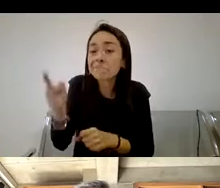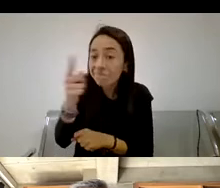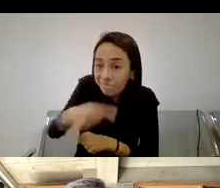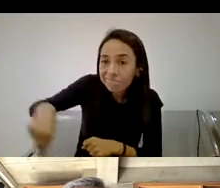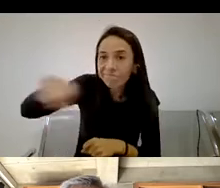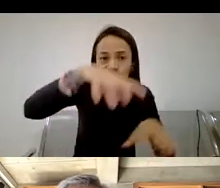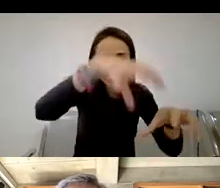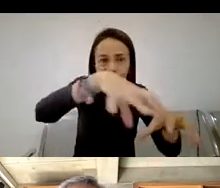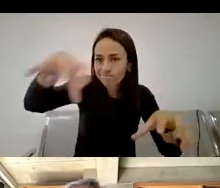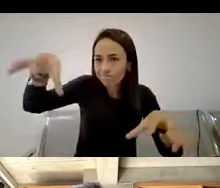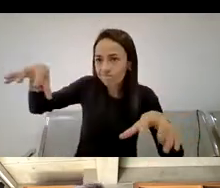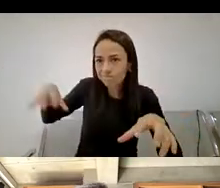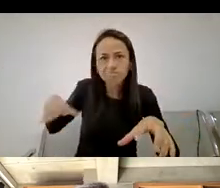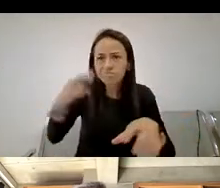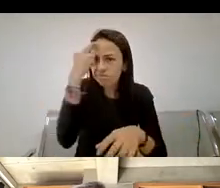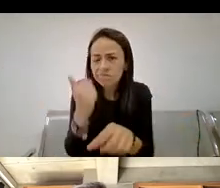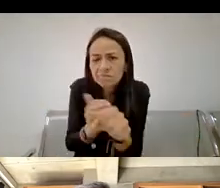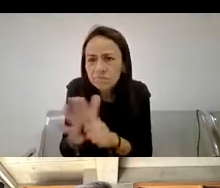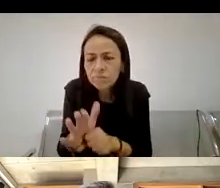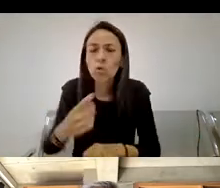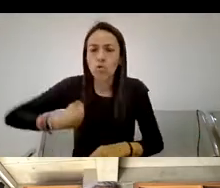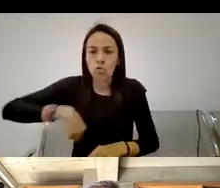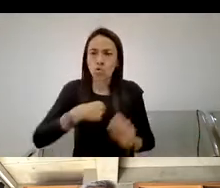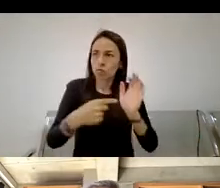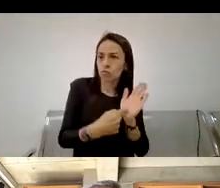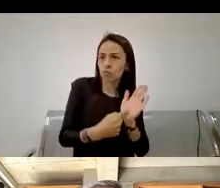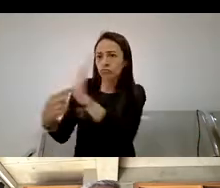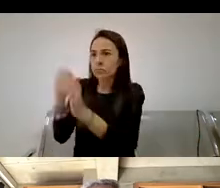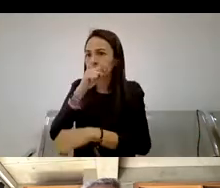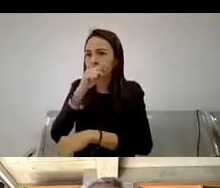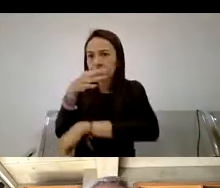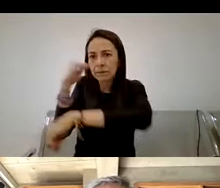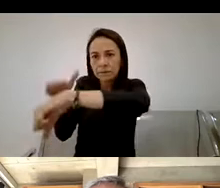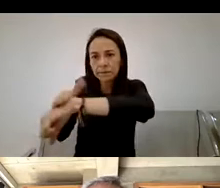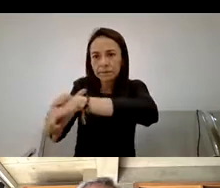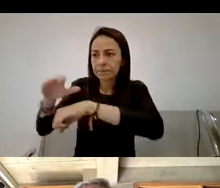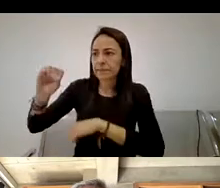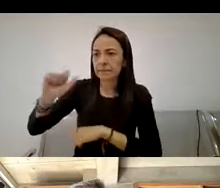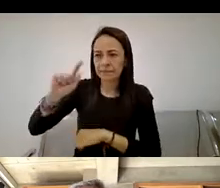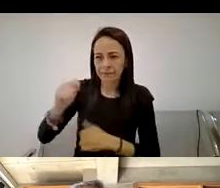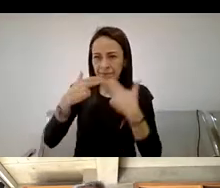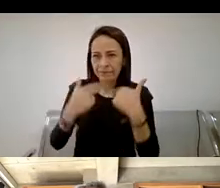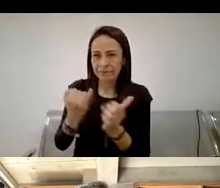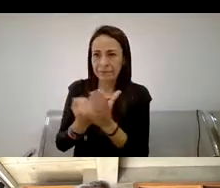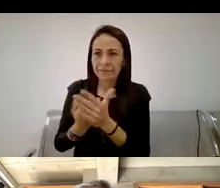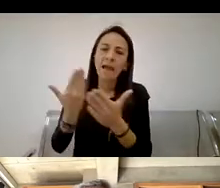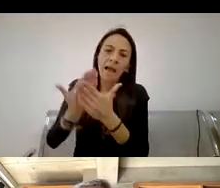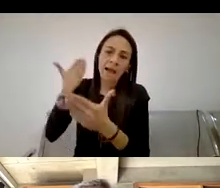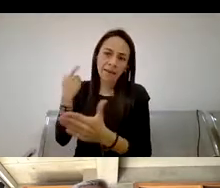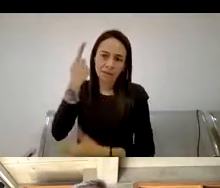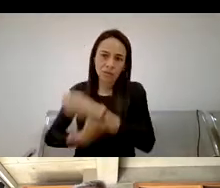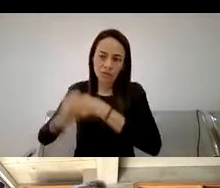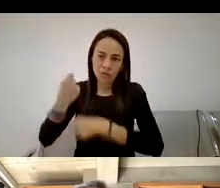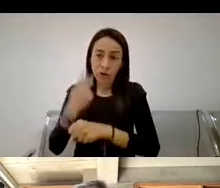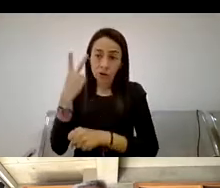que le reportamos al SAT de nuestro trabajo del 2020, que recibimos